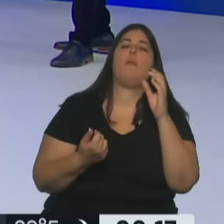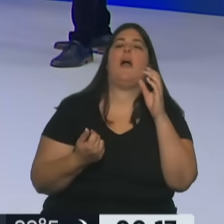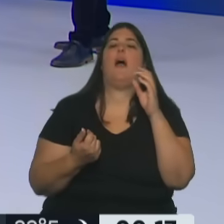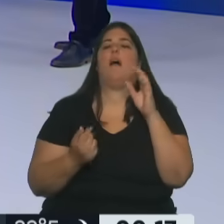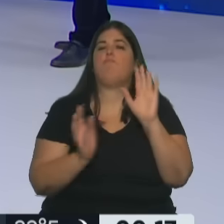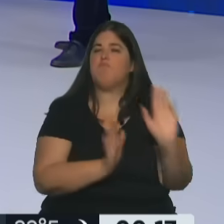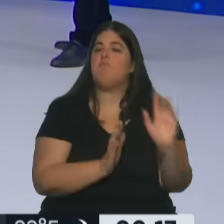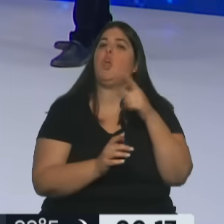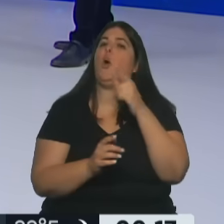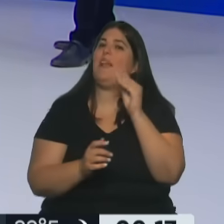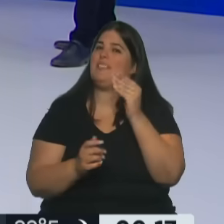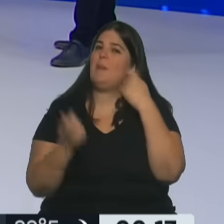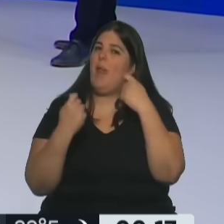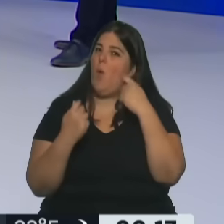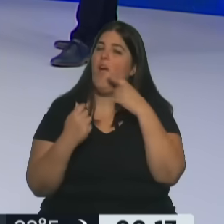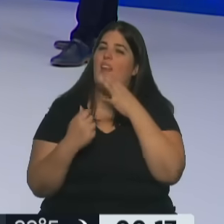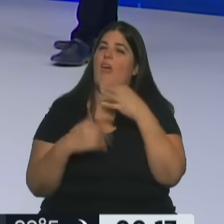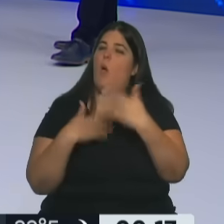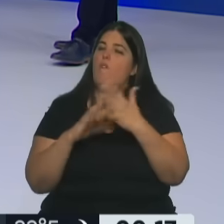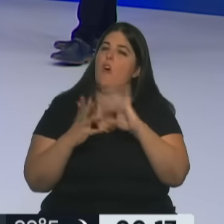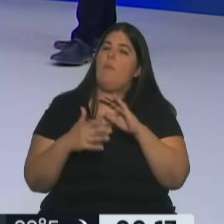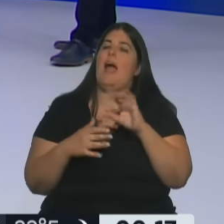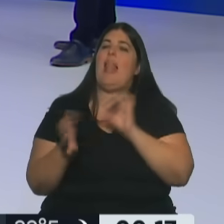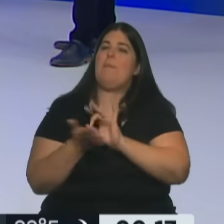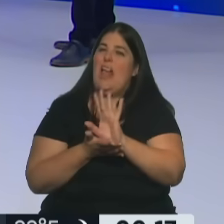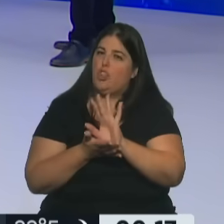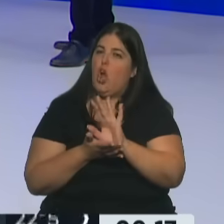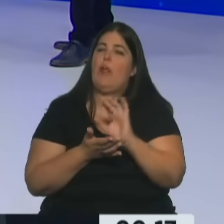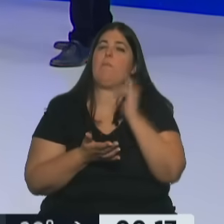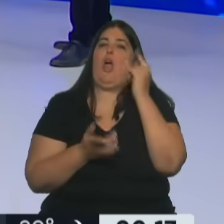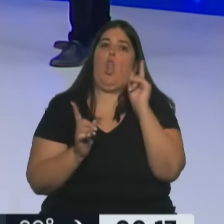no es el mejor en eliminatoria sudamericana, pero bueno, son tres seleccionados